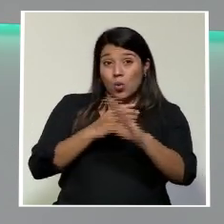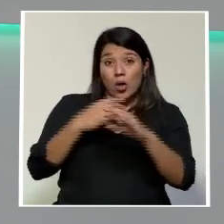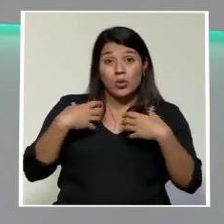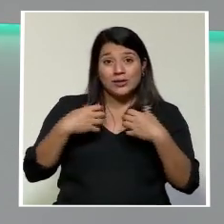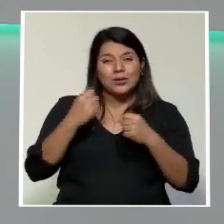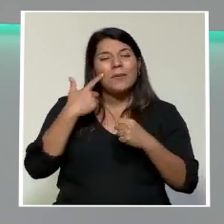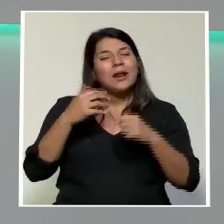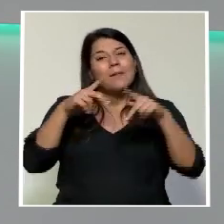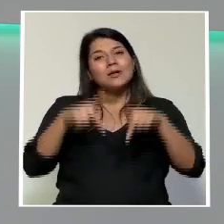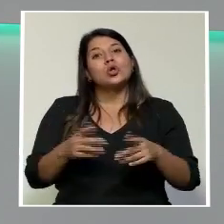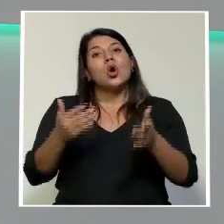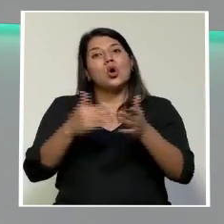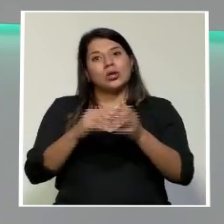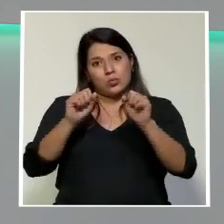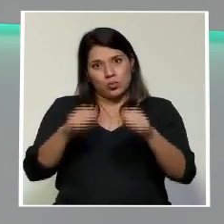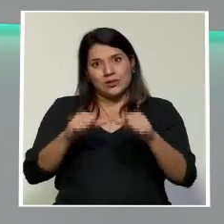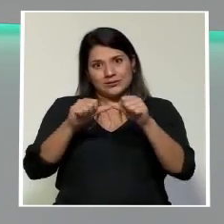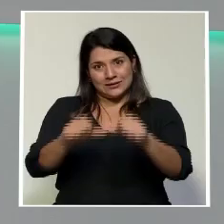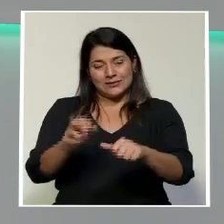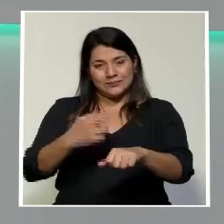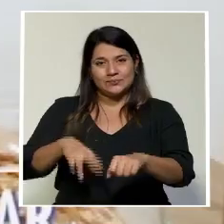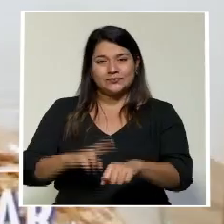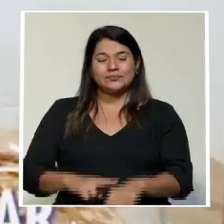ciudadanía vuelva a sus establecimientos.